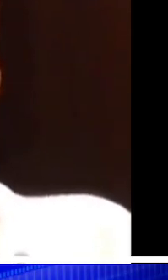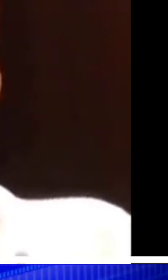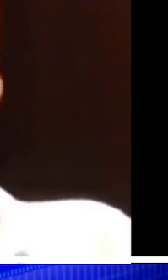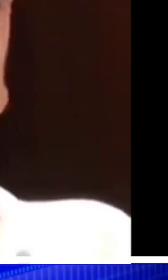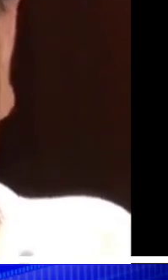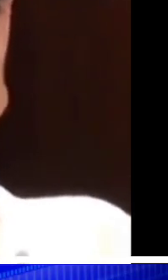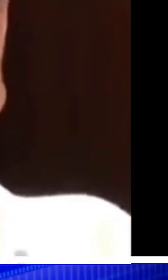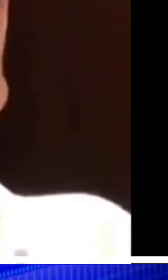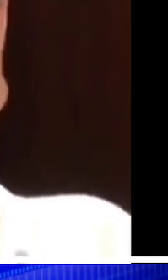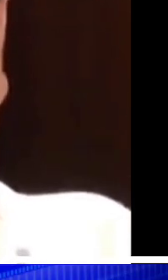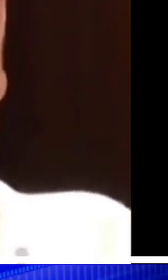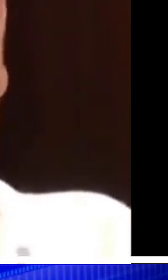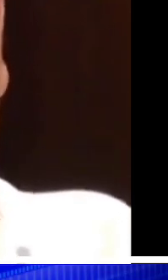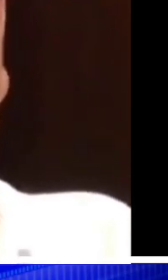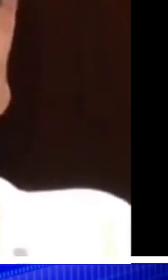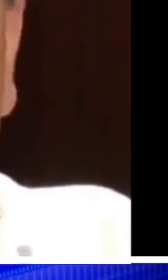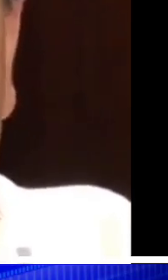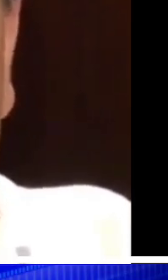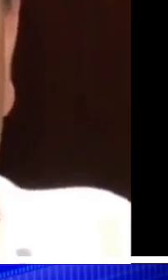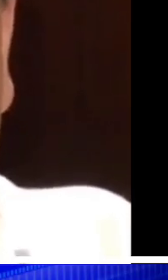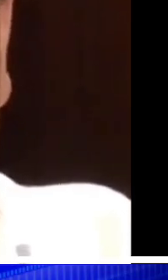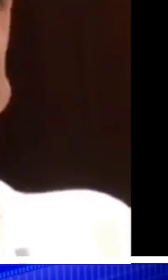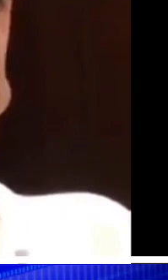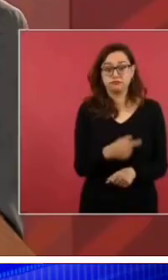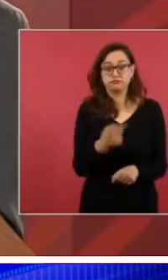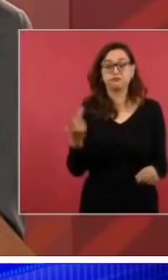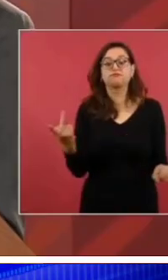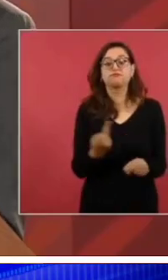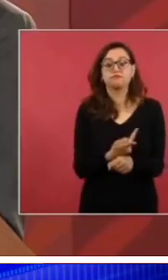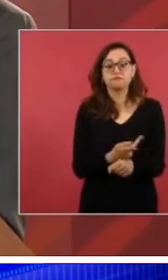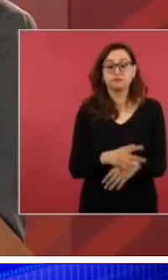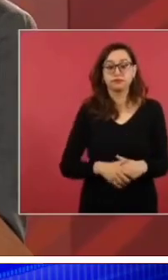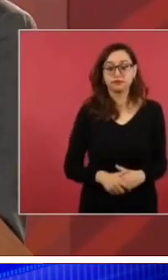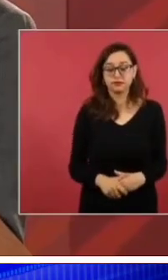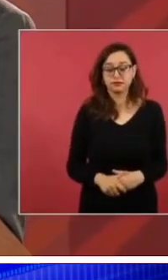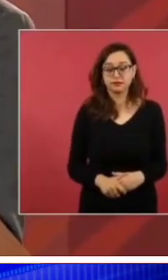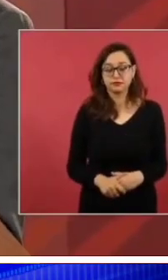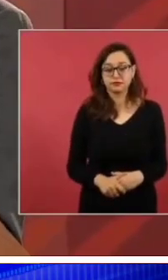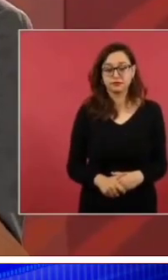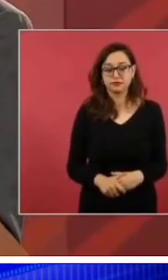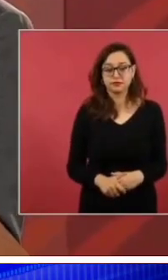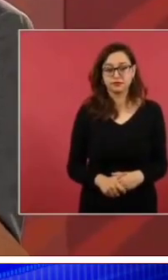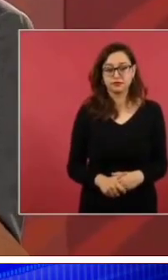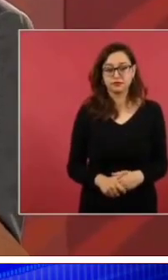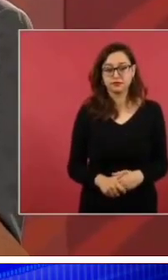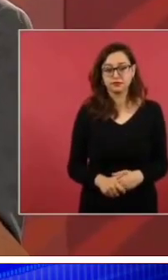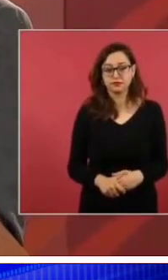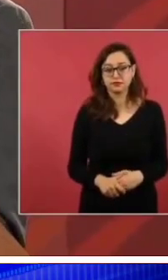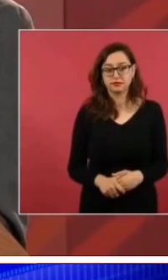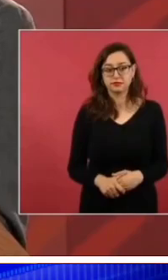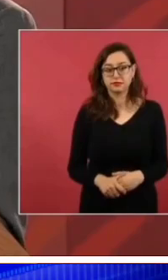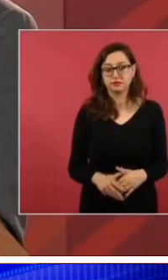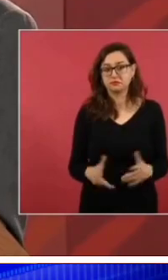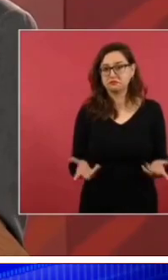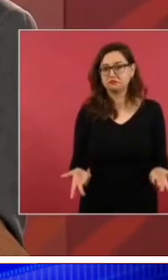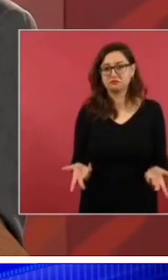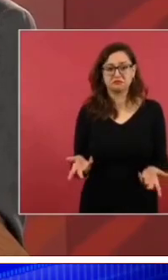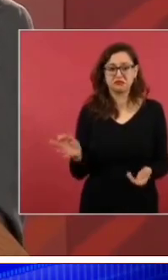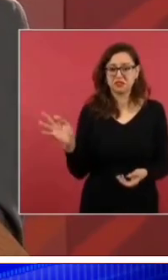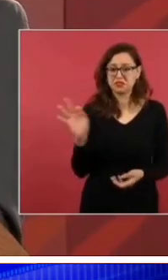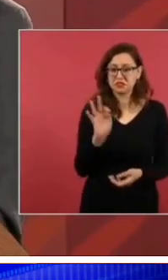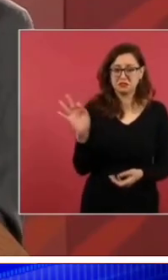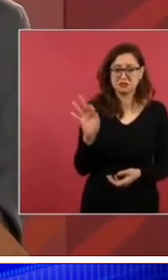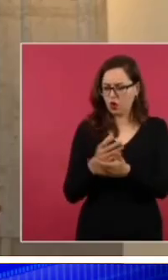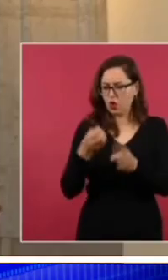durante los próximos minutos si les gusta el vídeo les invito que se suscriban al canal y también exageres con mucho ese like y bueno vamos a iniciar